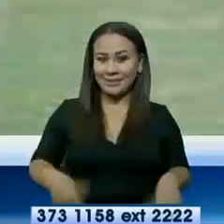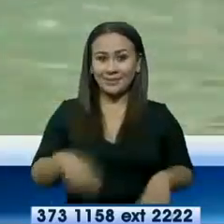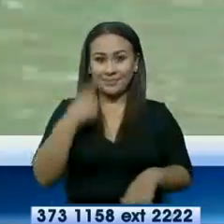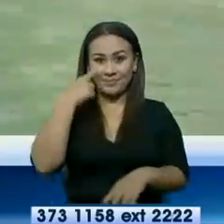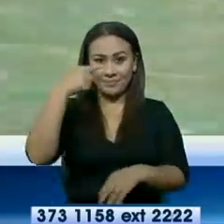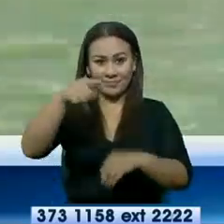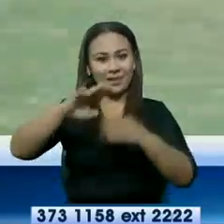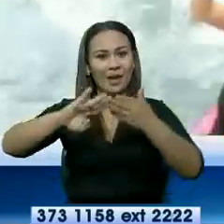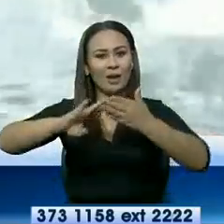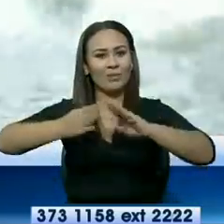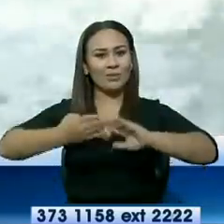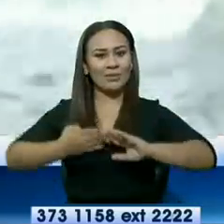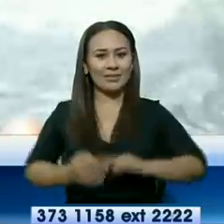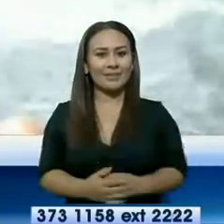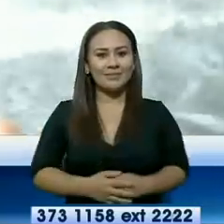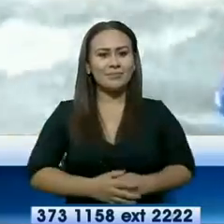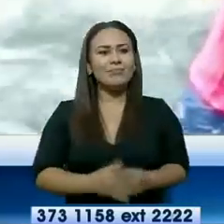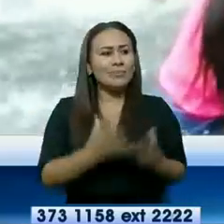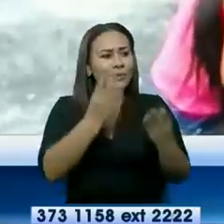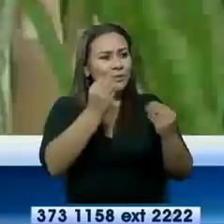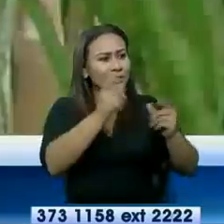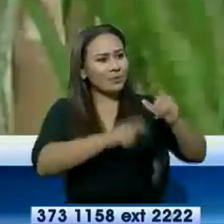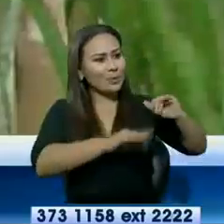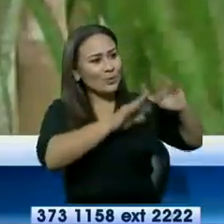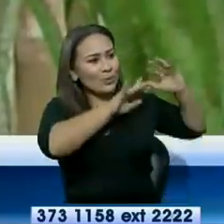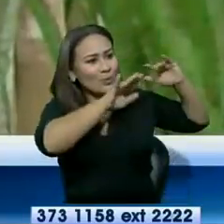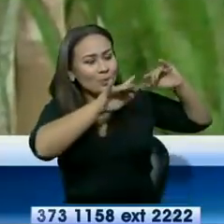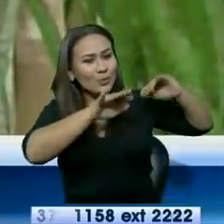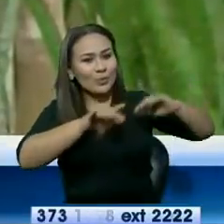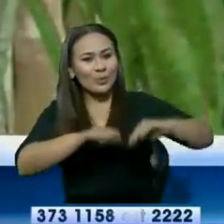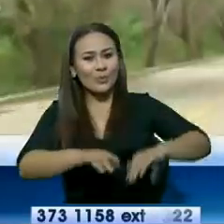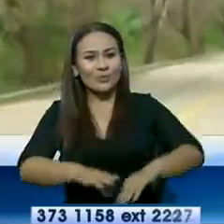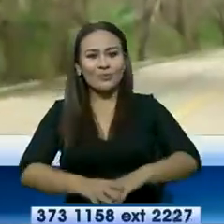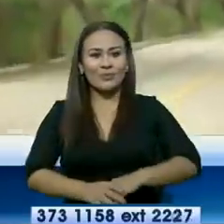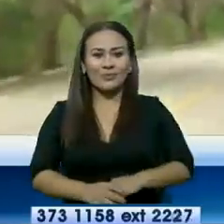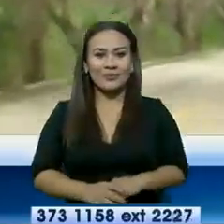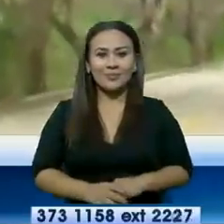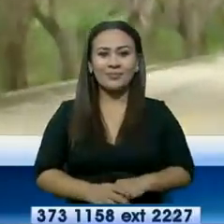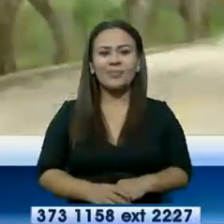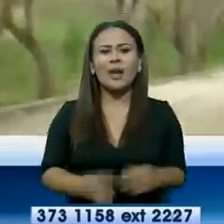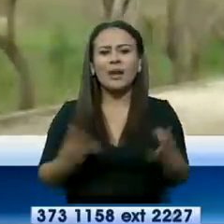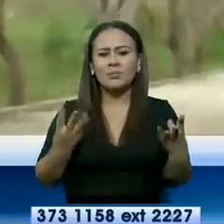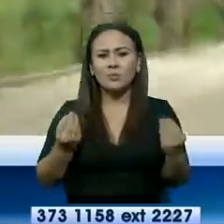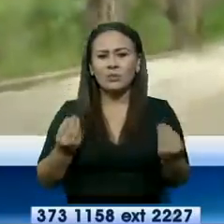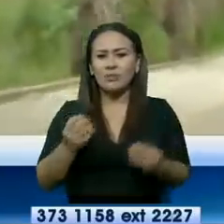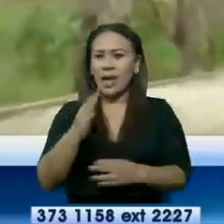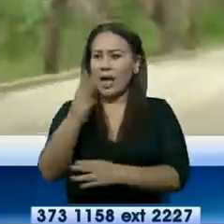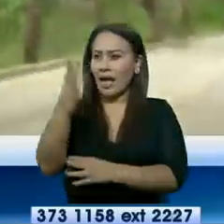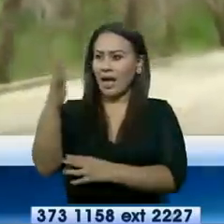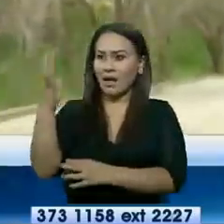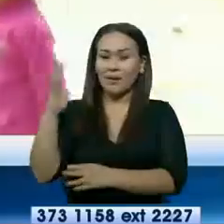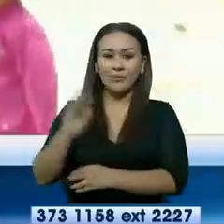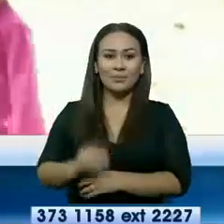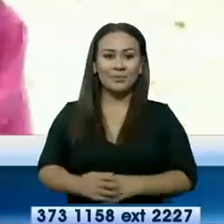esta comunidad, que es visitada por turistas nacionales y extranjeros, rodeado de una vegetación